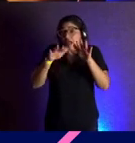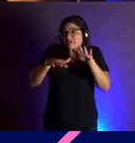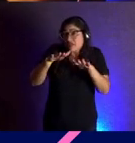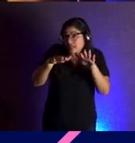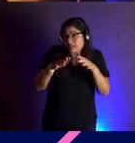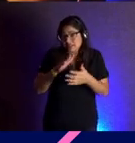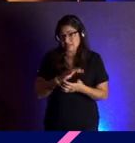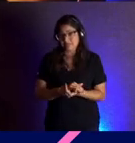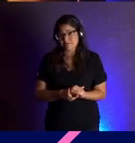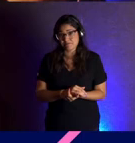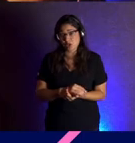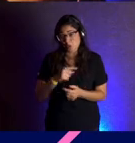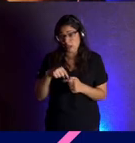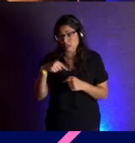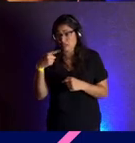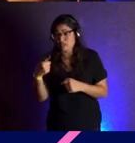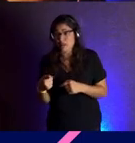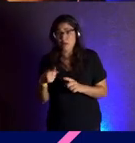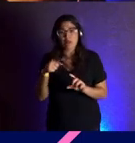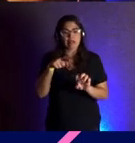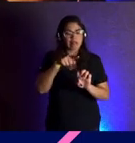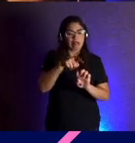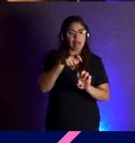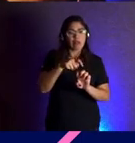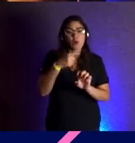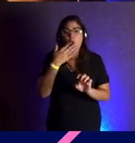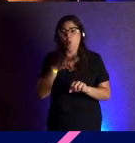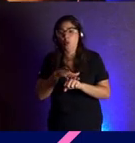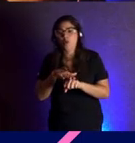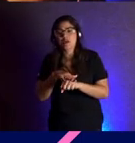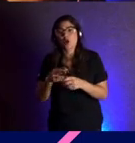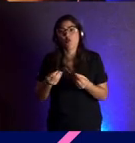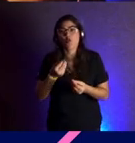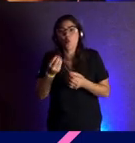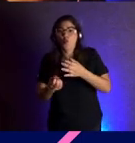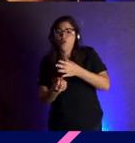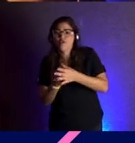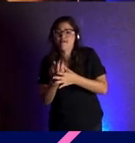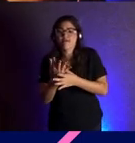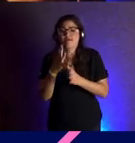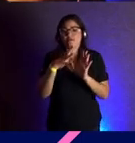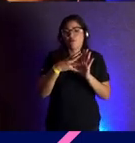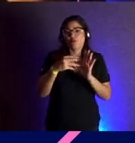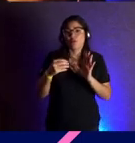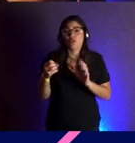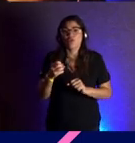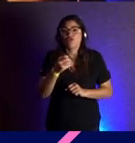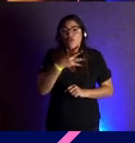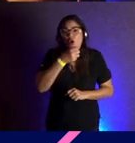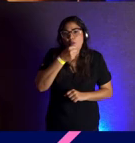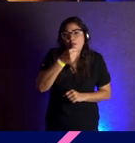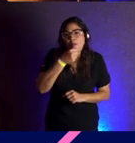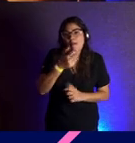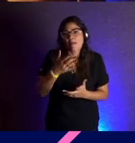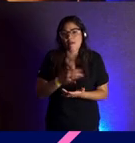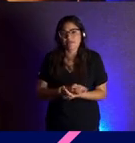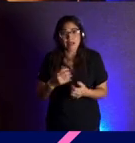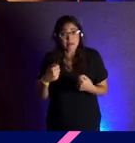cómo ideamos nuevos modelos de negocio para el periodismo. Hay que hacerlo, porque si no vamos a desaparecer. Así es